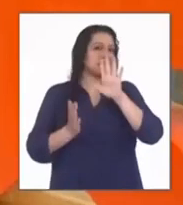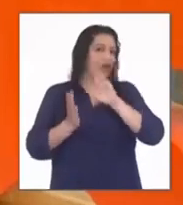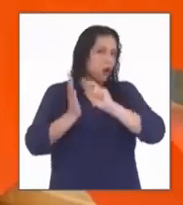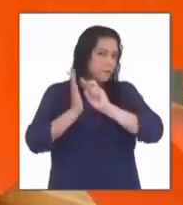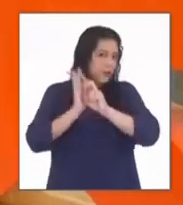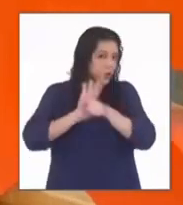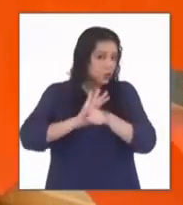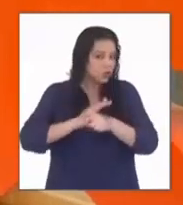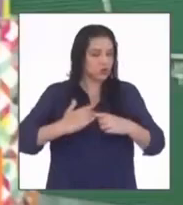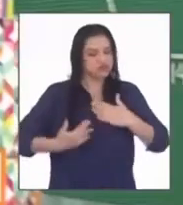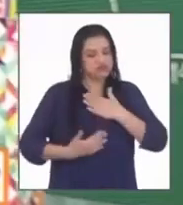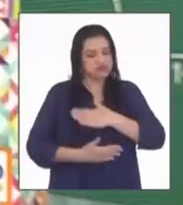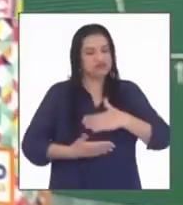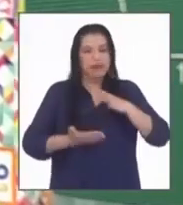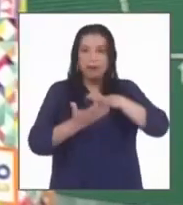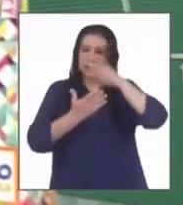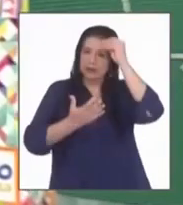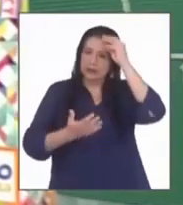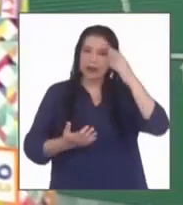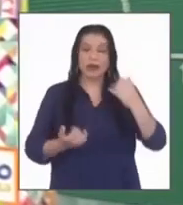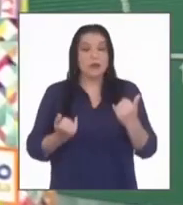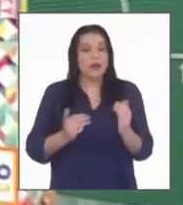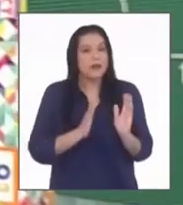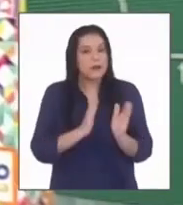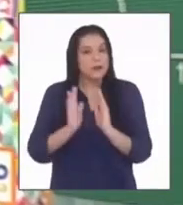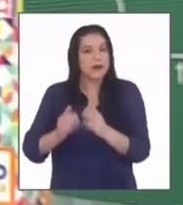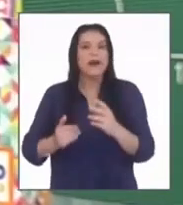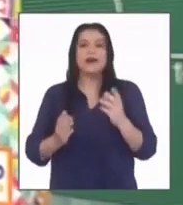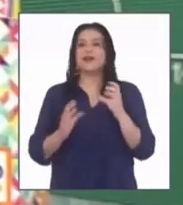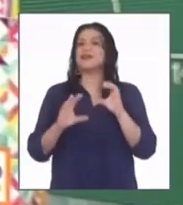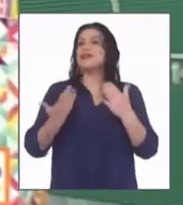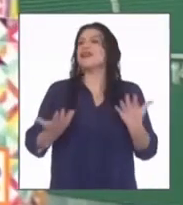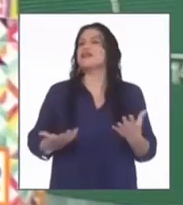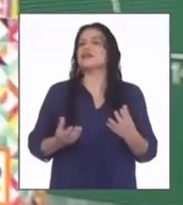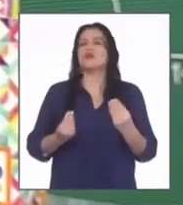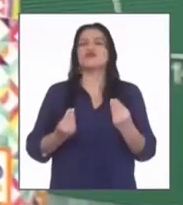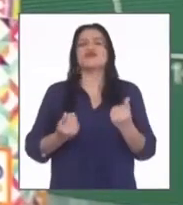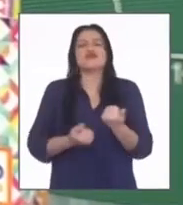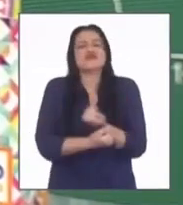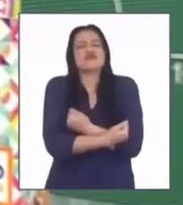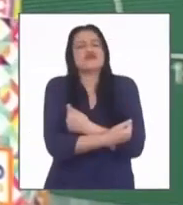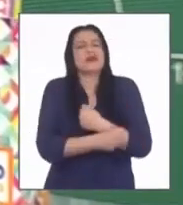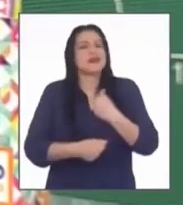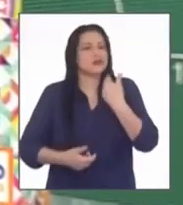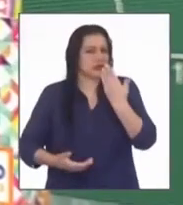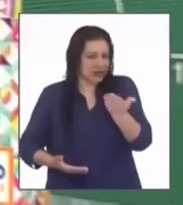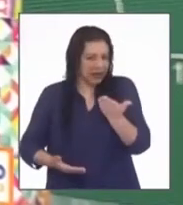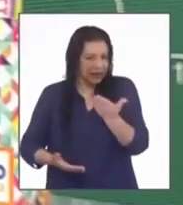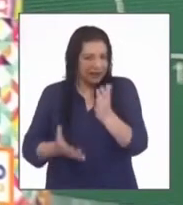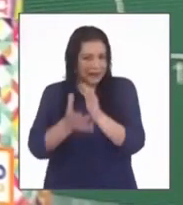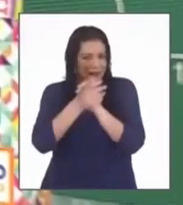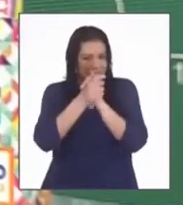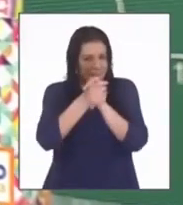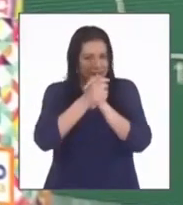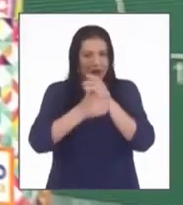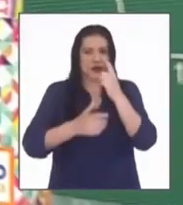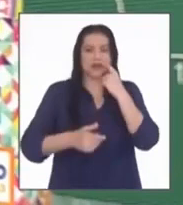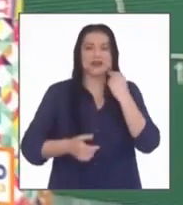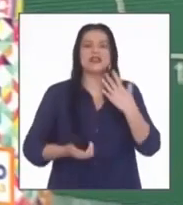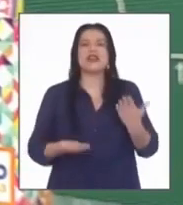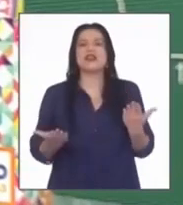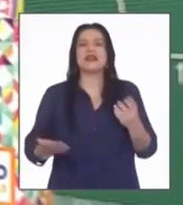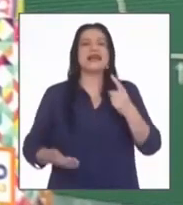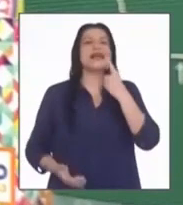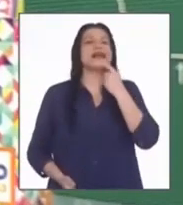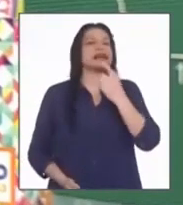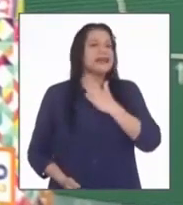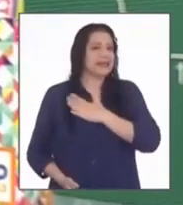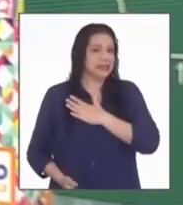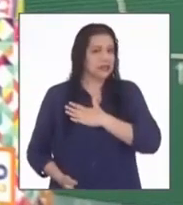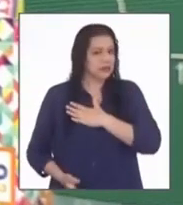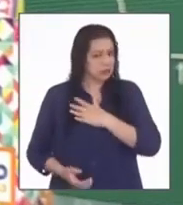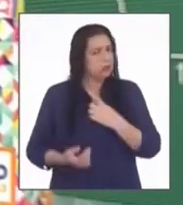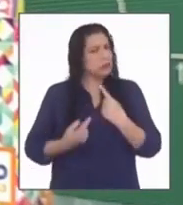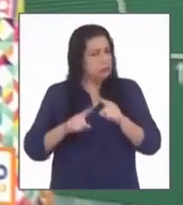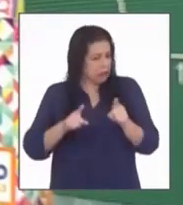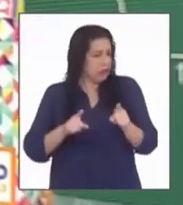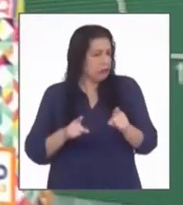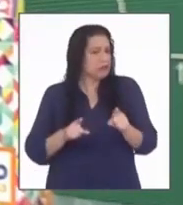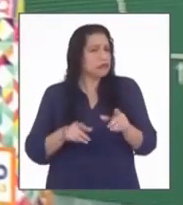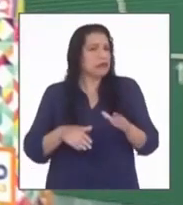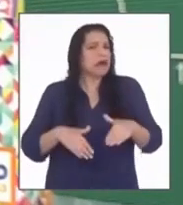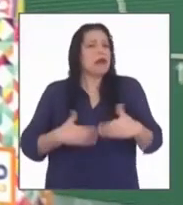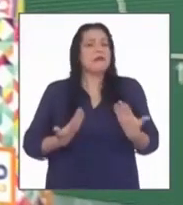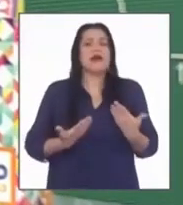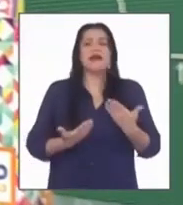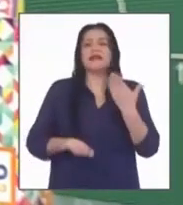Entretenimiento y aprendizaje. Hemos preparado este programa con mucho cariño para ustedes, amigas y amigos de quinto grado de secundaria, pero por